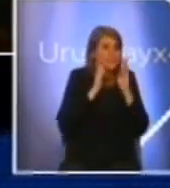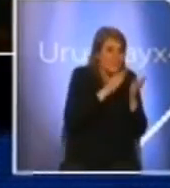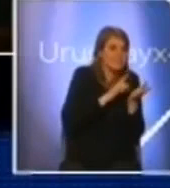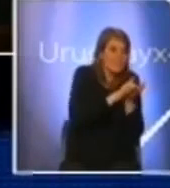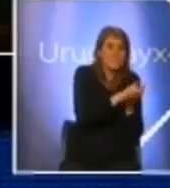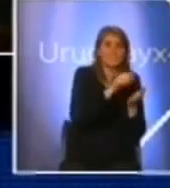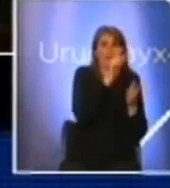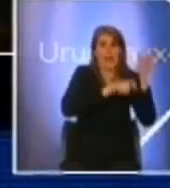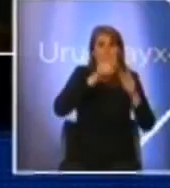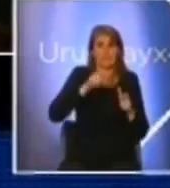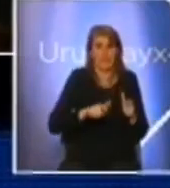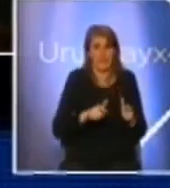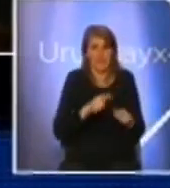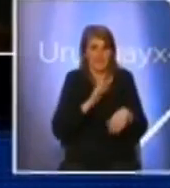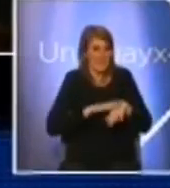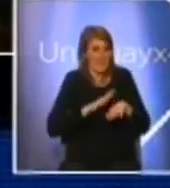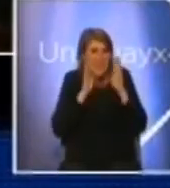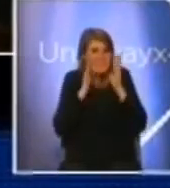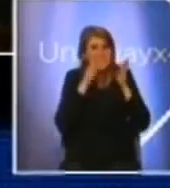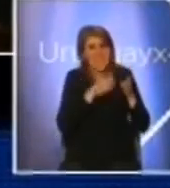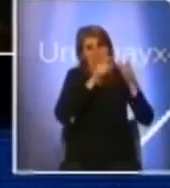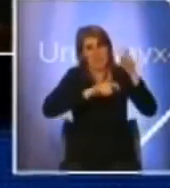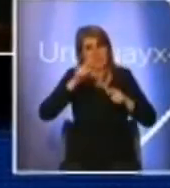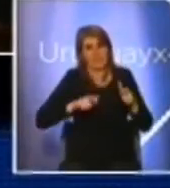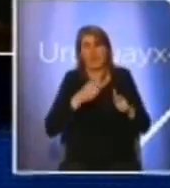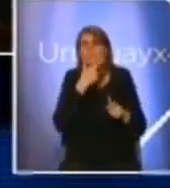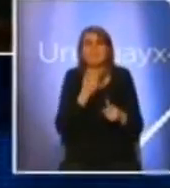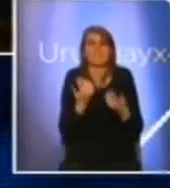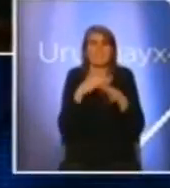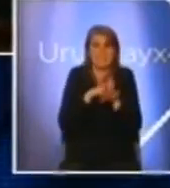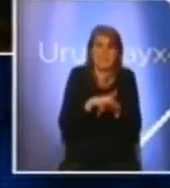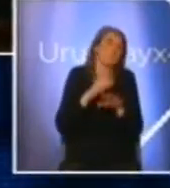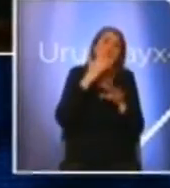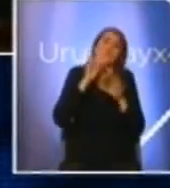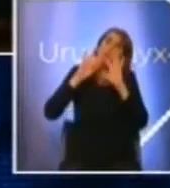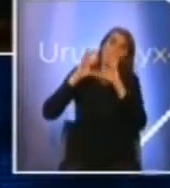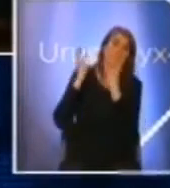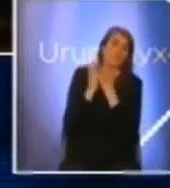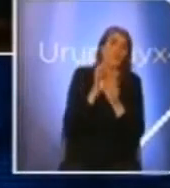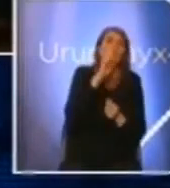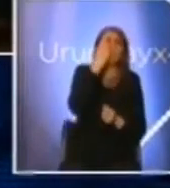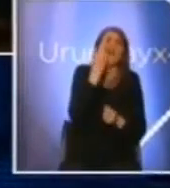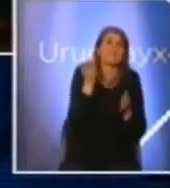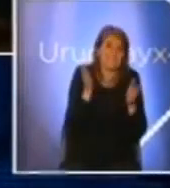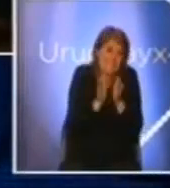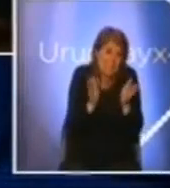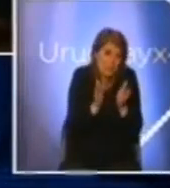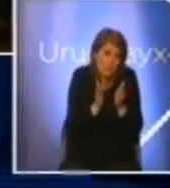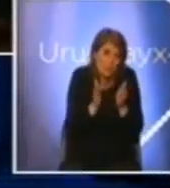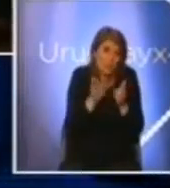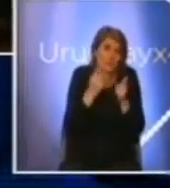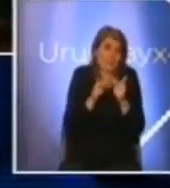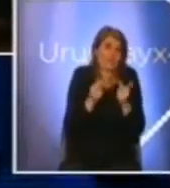permita, de alguna manera, los uruguayos integrarnos más fácil al resto del mundo? Uruguay es un país muy pequeño. No podemos pensar que el